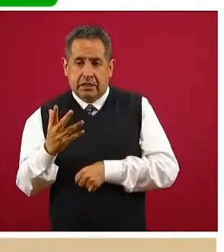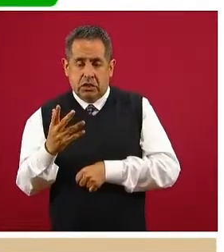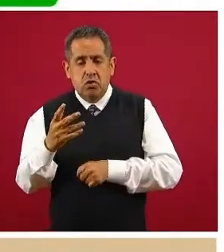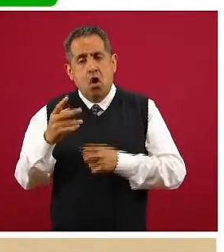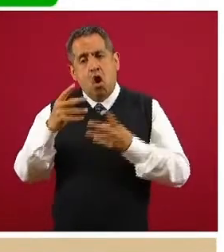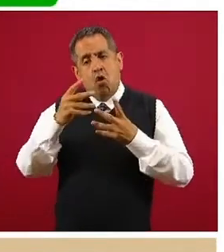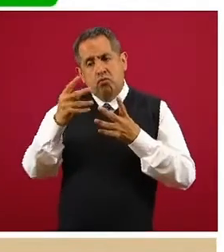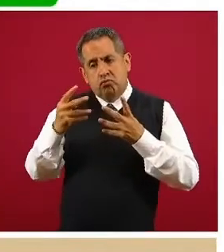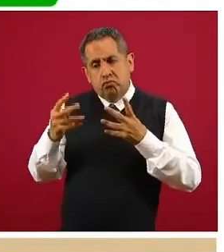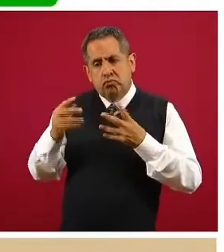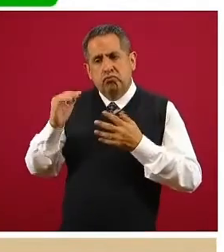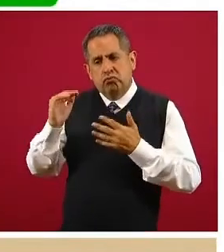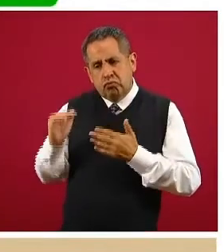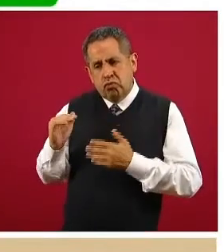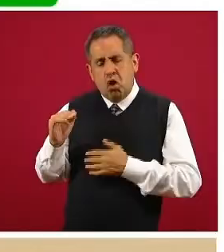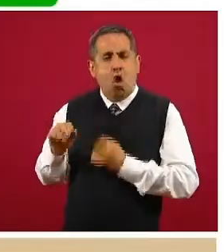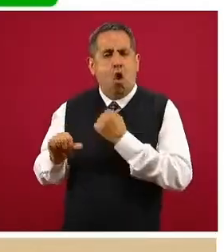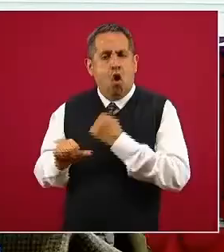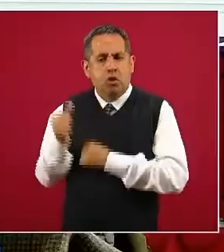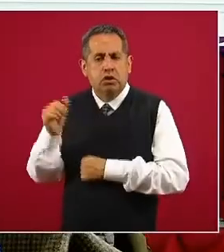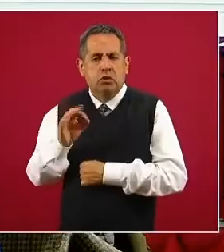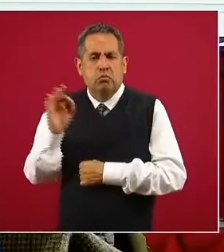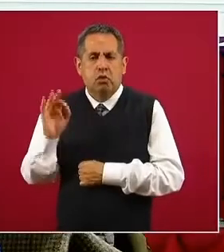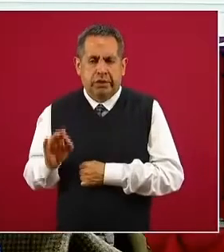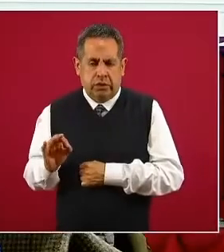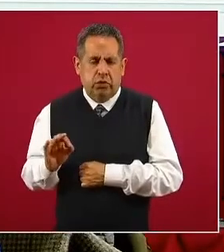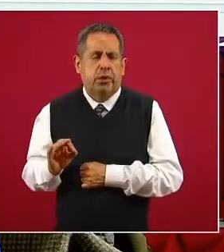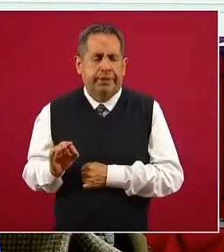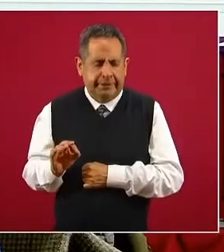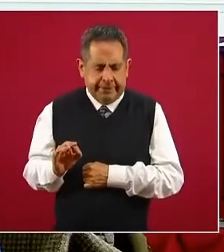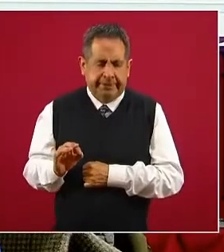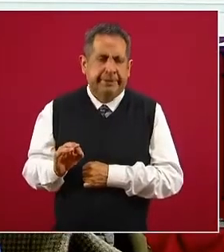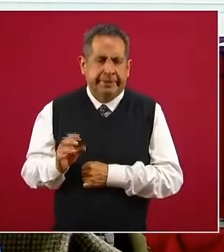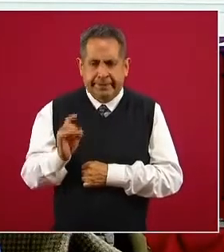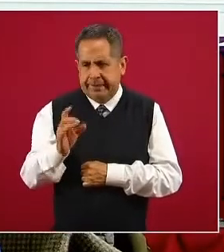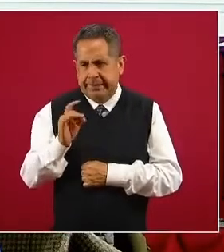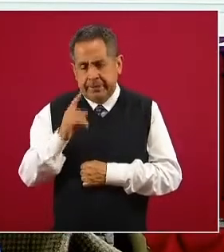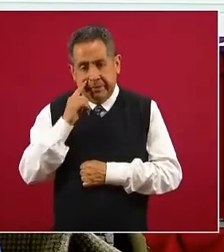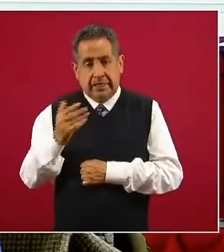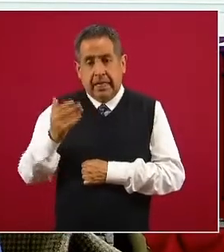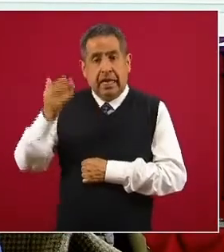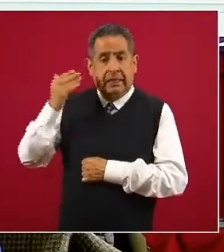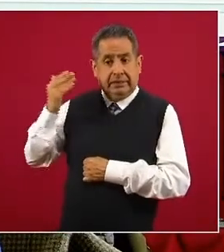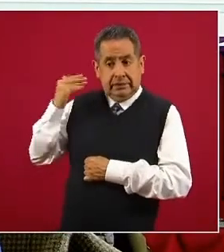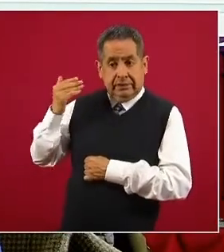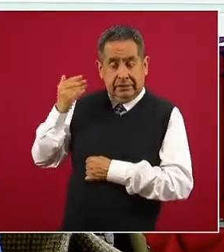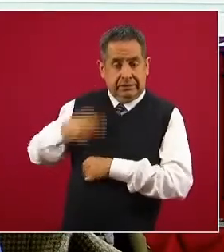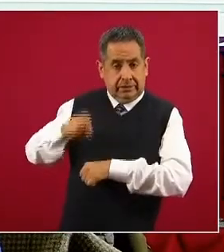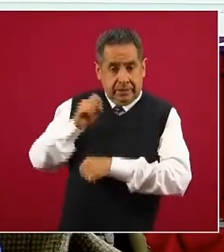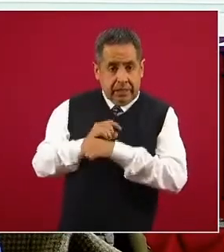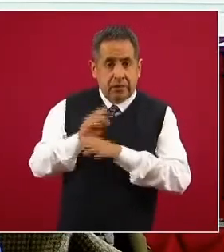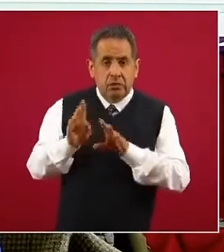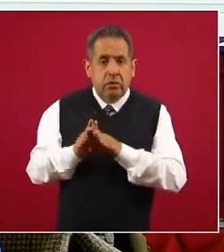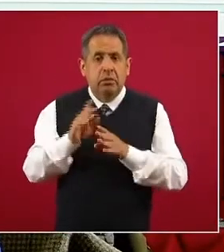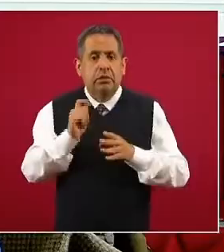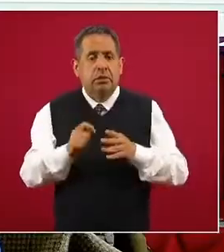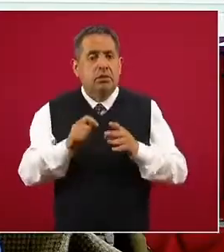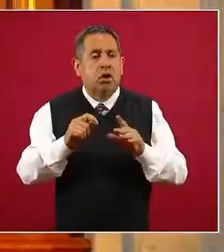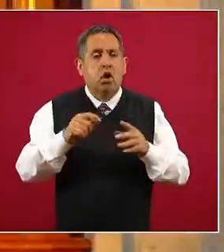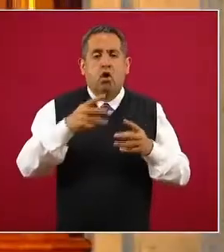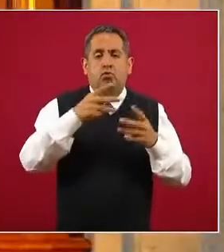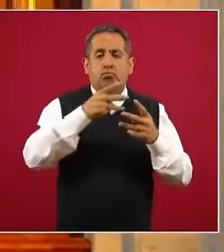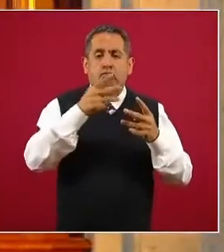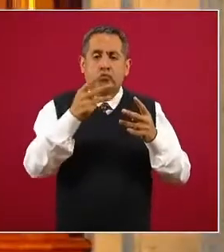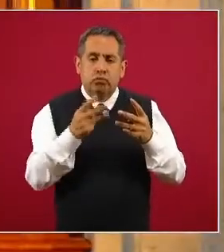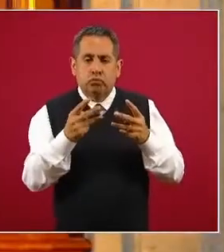un menos 11%. Ya hemos visto cómo en semanas anteriores esta disminución puede a su vez disminuir